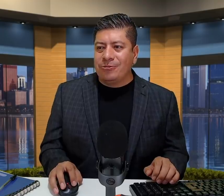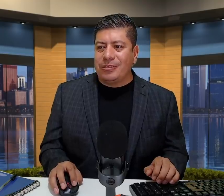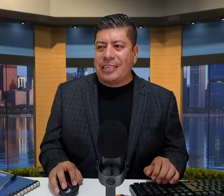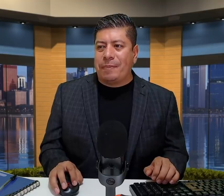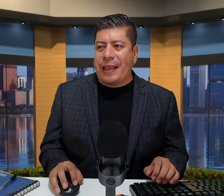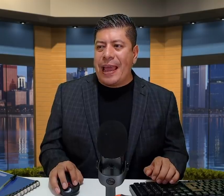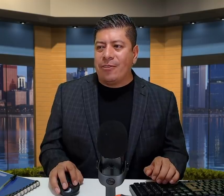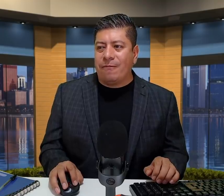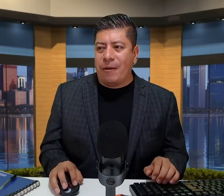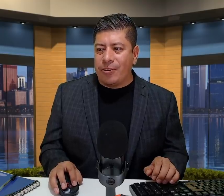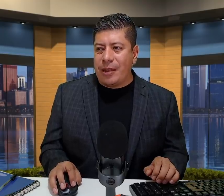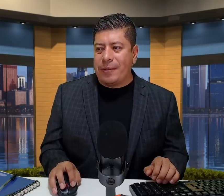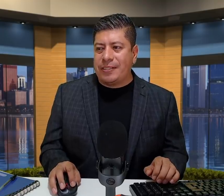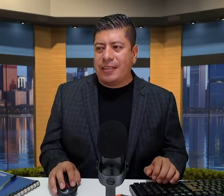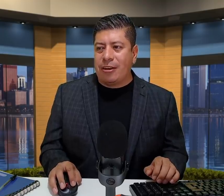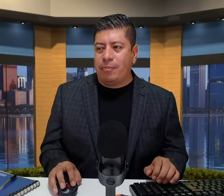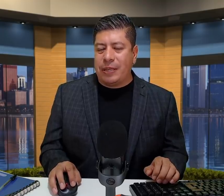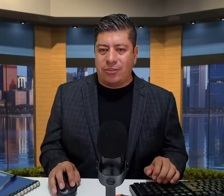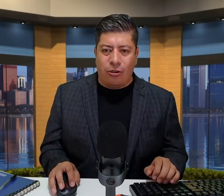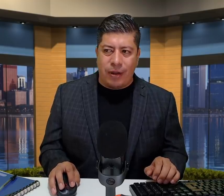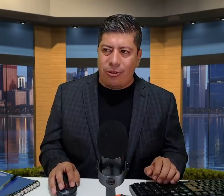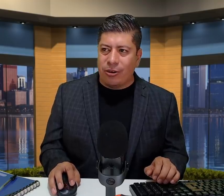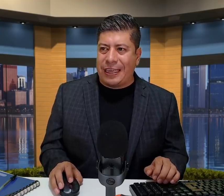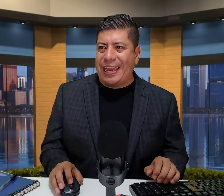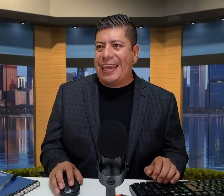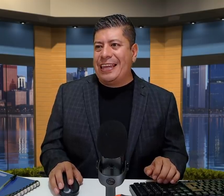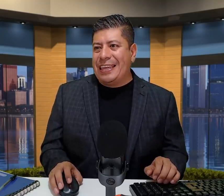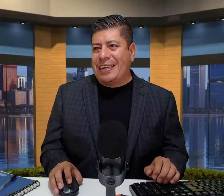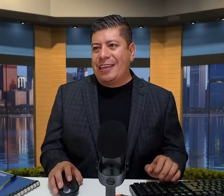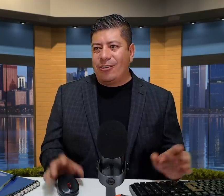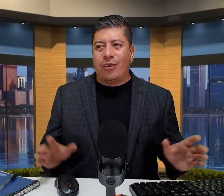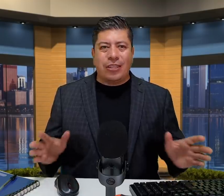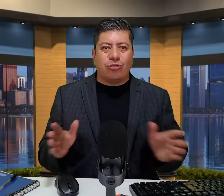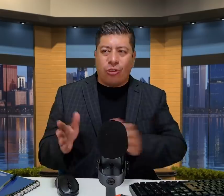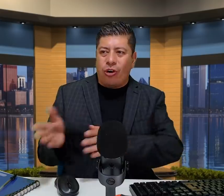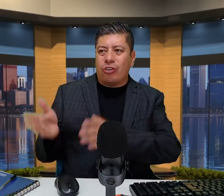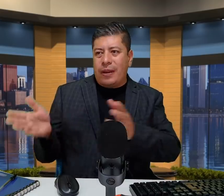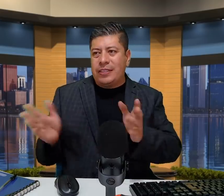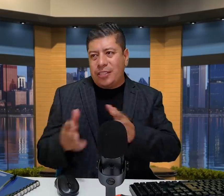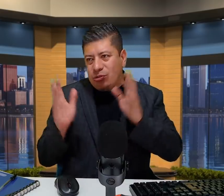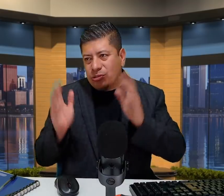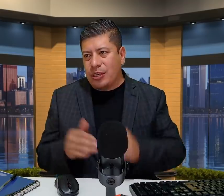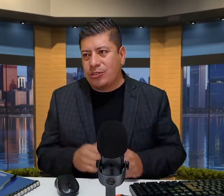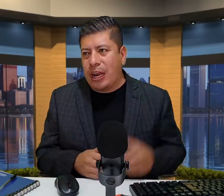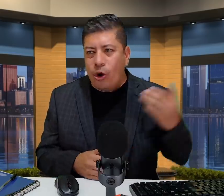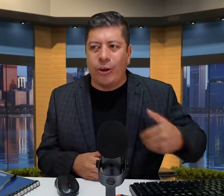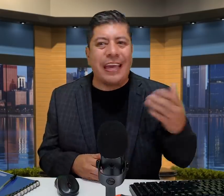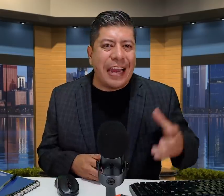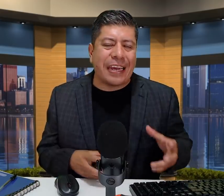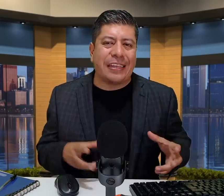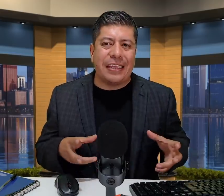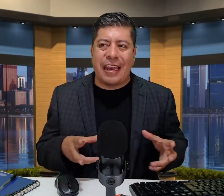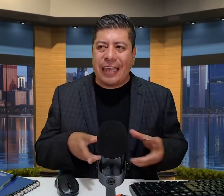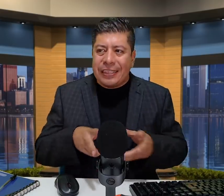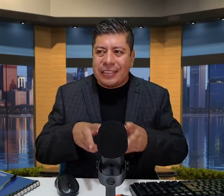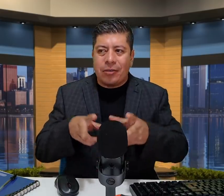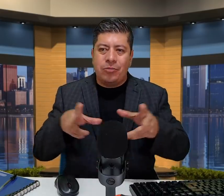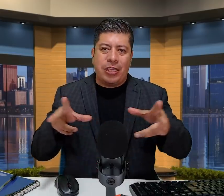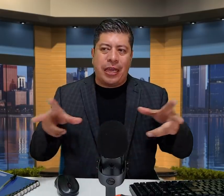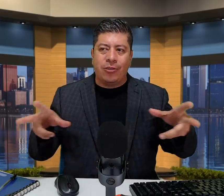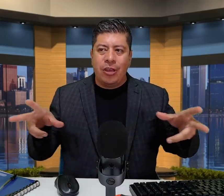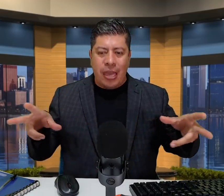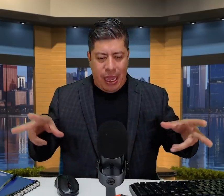Hay un desplegado en favor del presidente López Obrador que el INE, Lorenzo Córdoba, el Instituto Nacional, ordena retirar